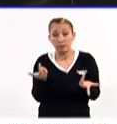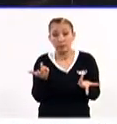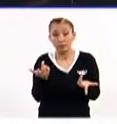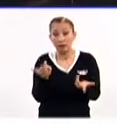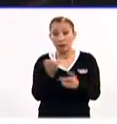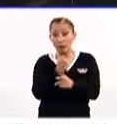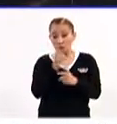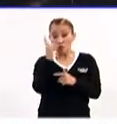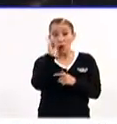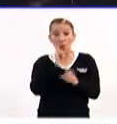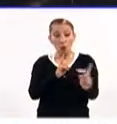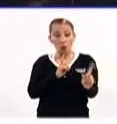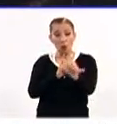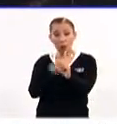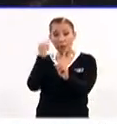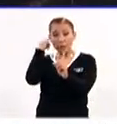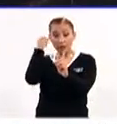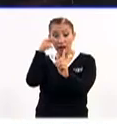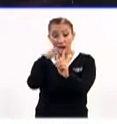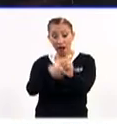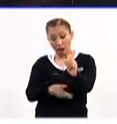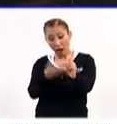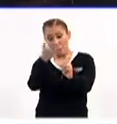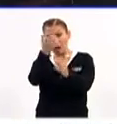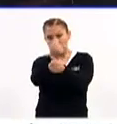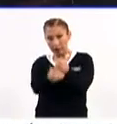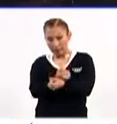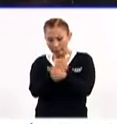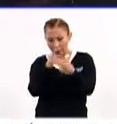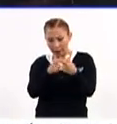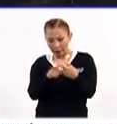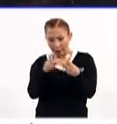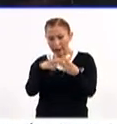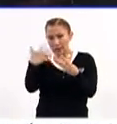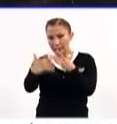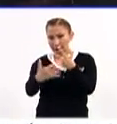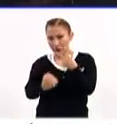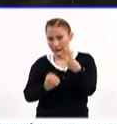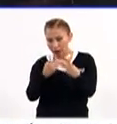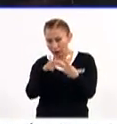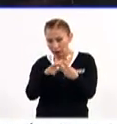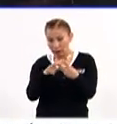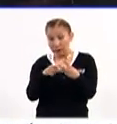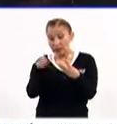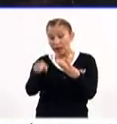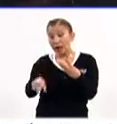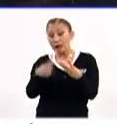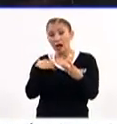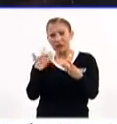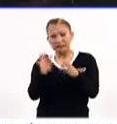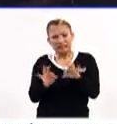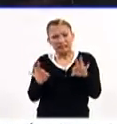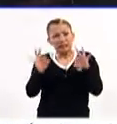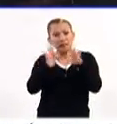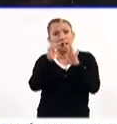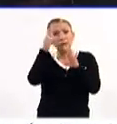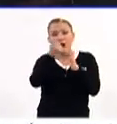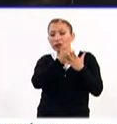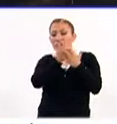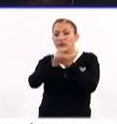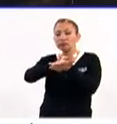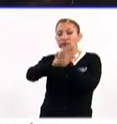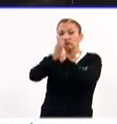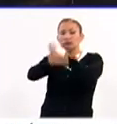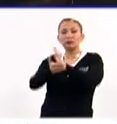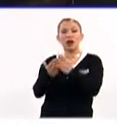idea de una mujer indígena, además, que era esclava, que tenía 15 años y que ella fue fundamental para la transformación